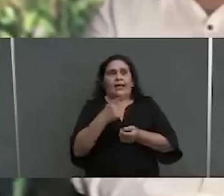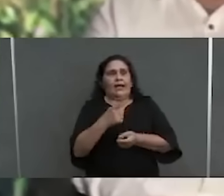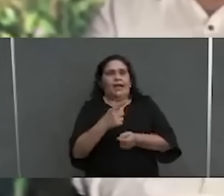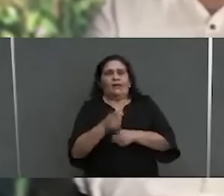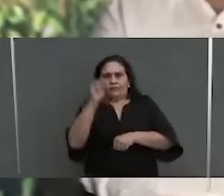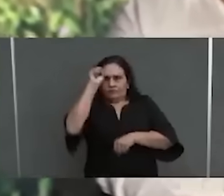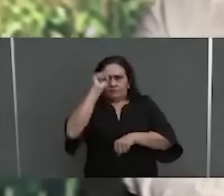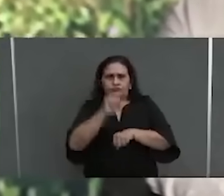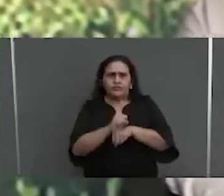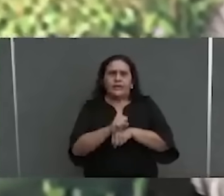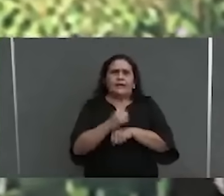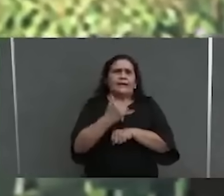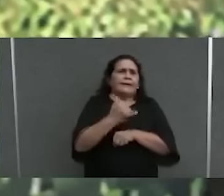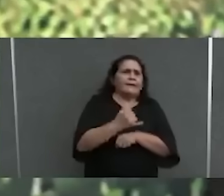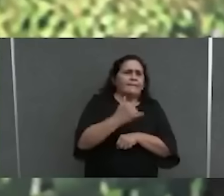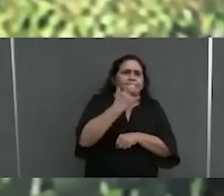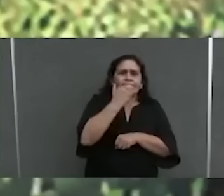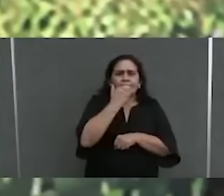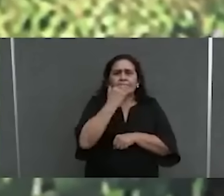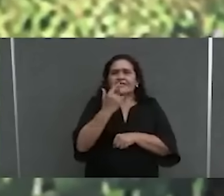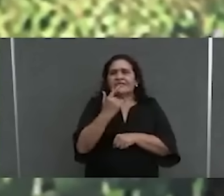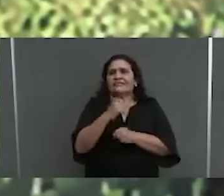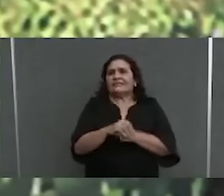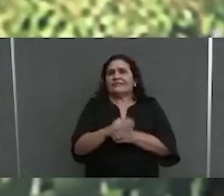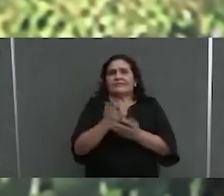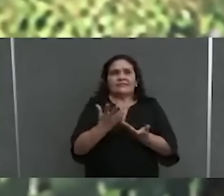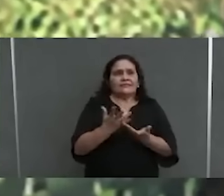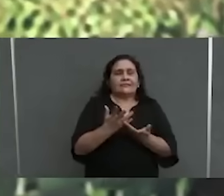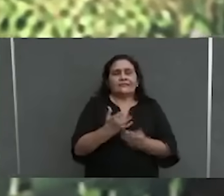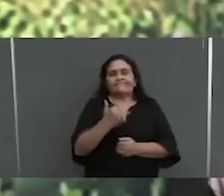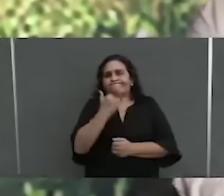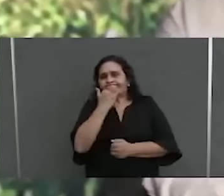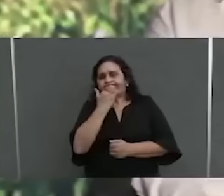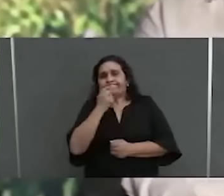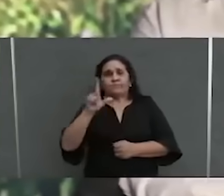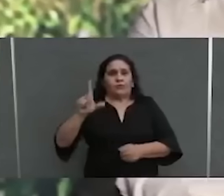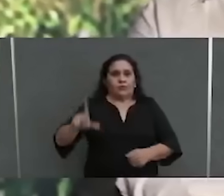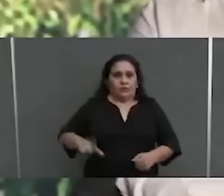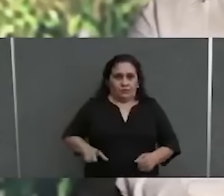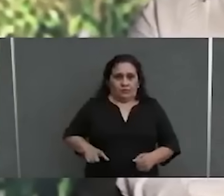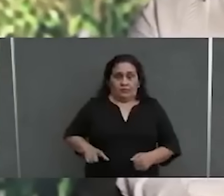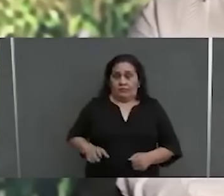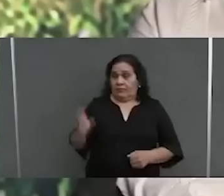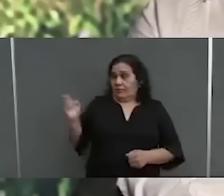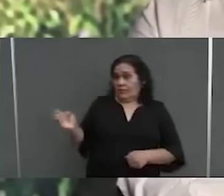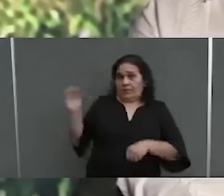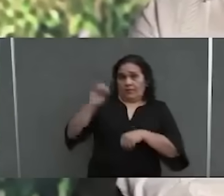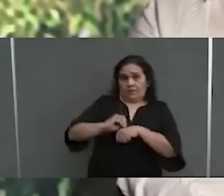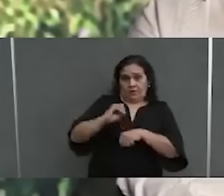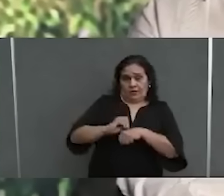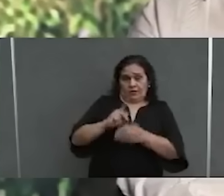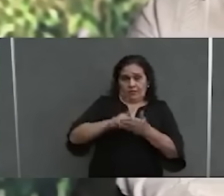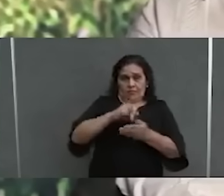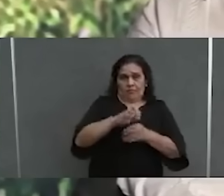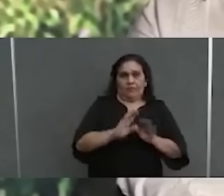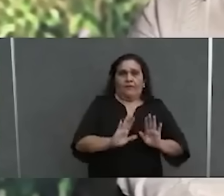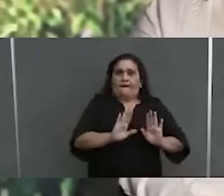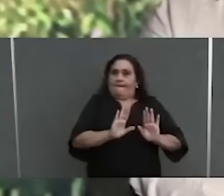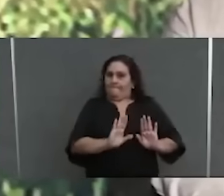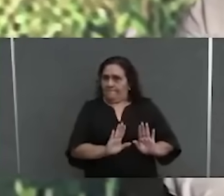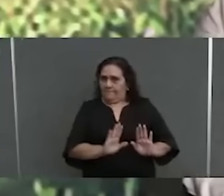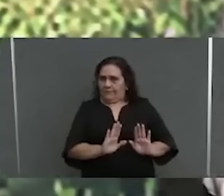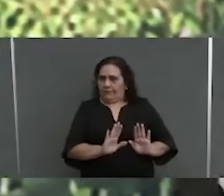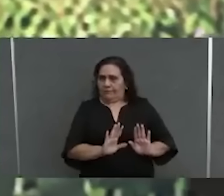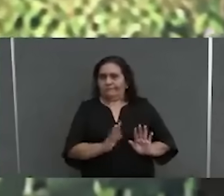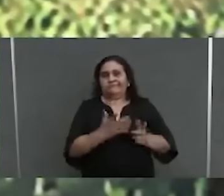proyecto, y le dijo: oiga, secretario, esto está trabado. Y me dijo: oye, gobernador, es que vamos a poner este proyecto en pausa porque vamos